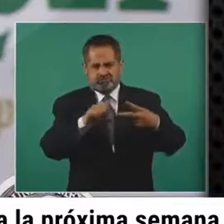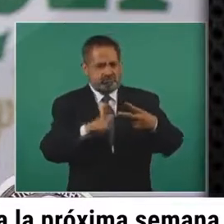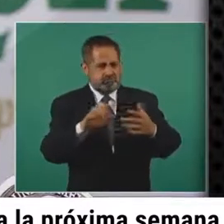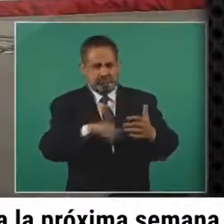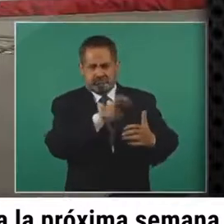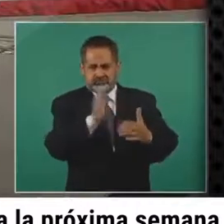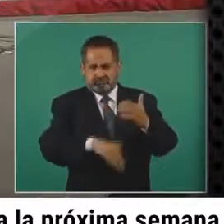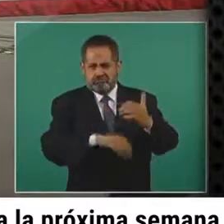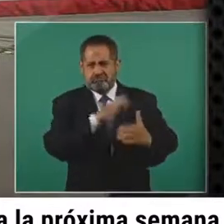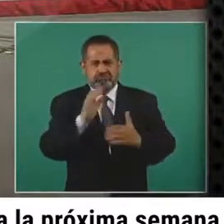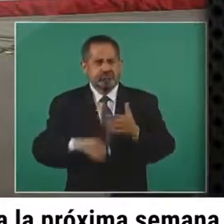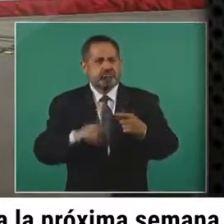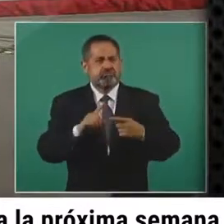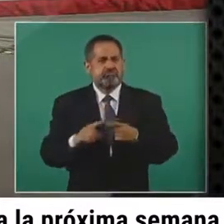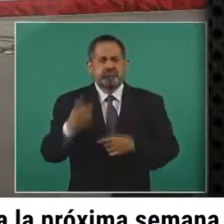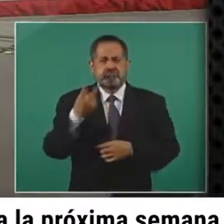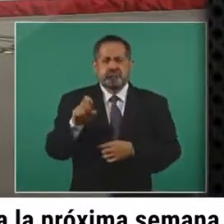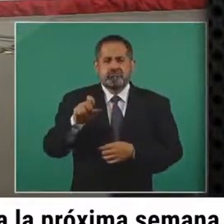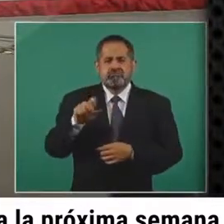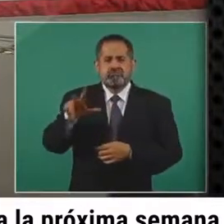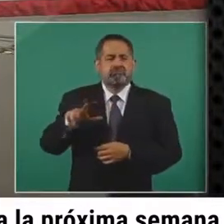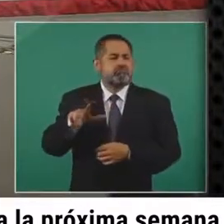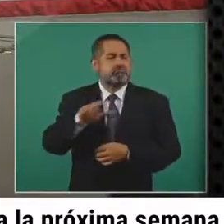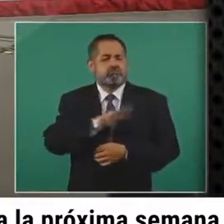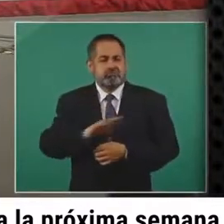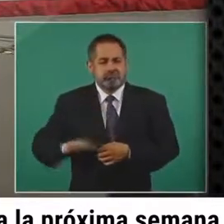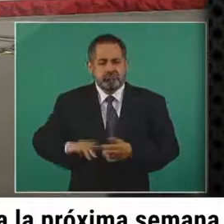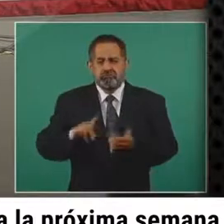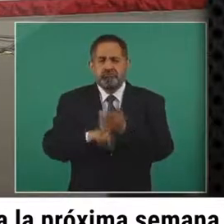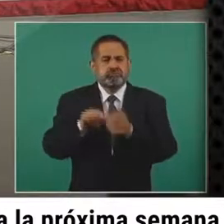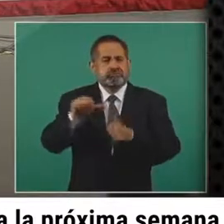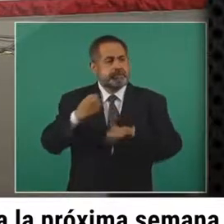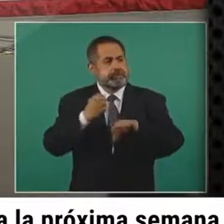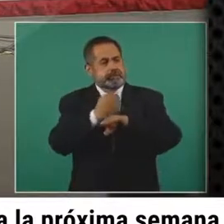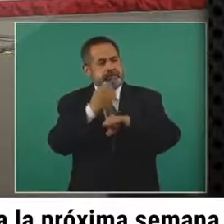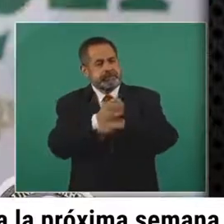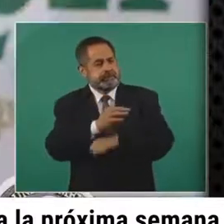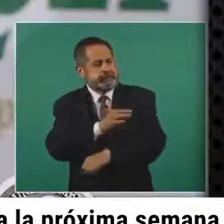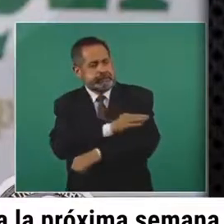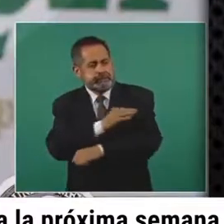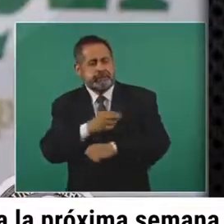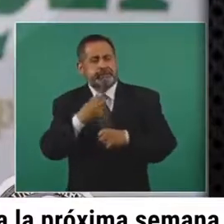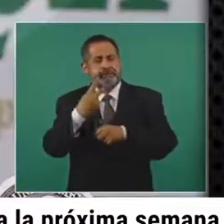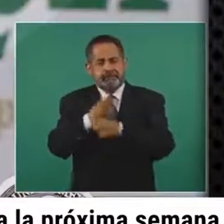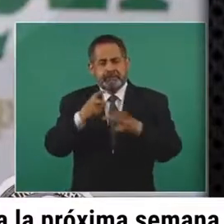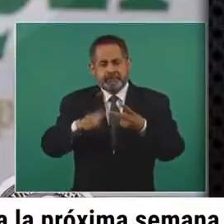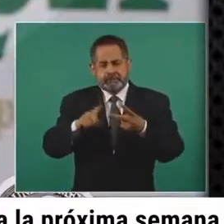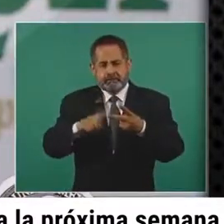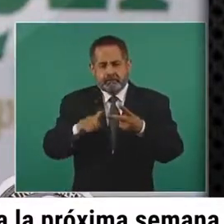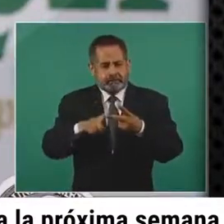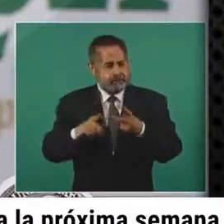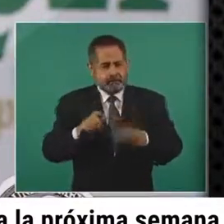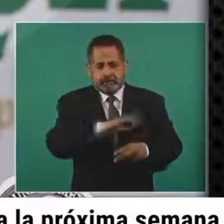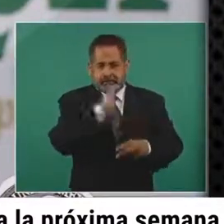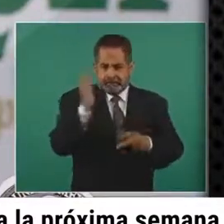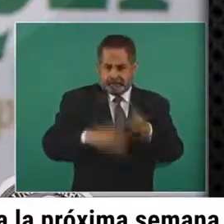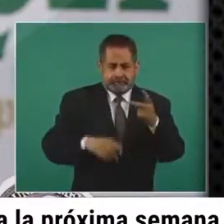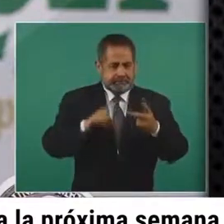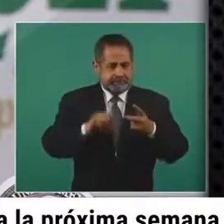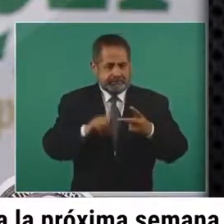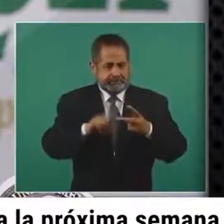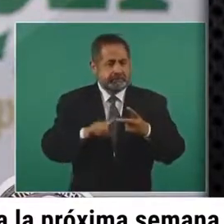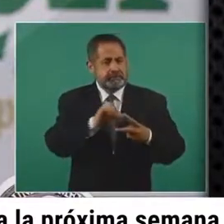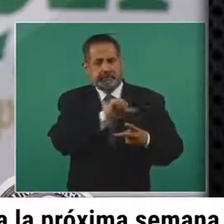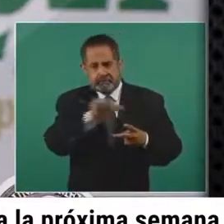se da porque se espera terminar con la aplicación de las segundas dosis a los adultos mayores y las primeras dosis de la población de